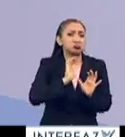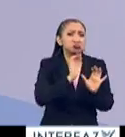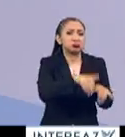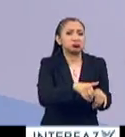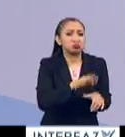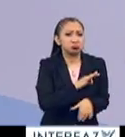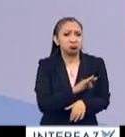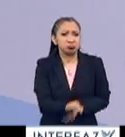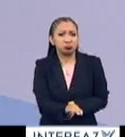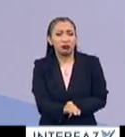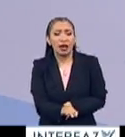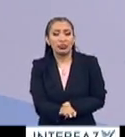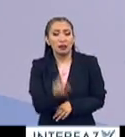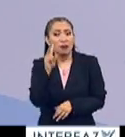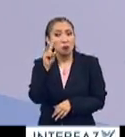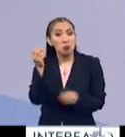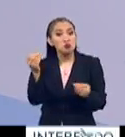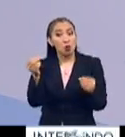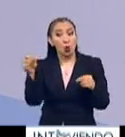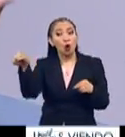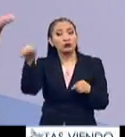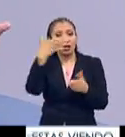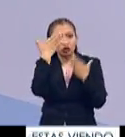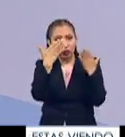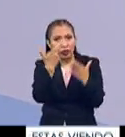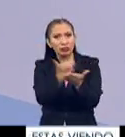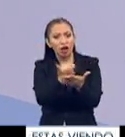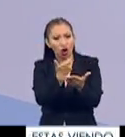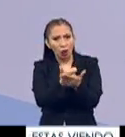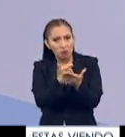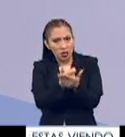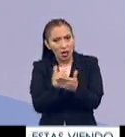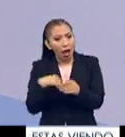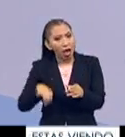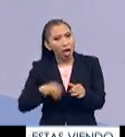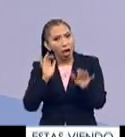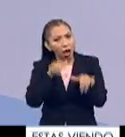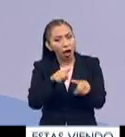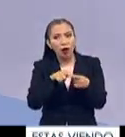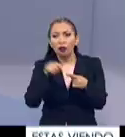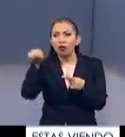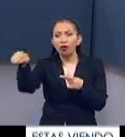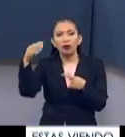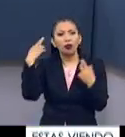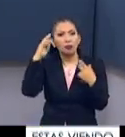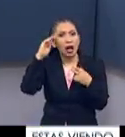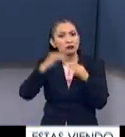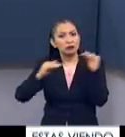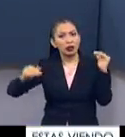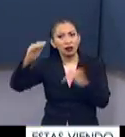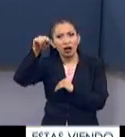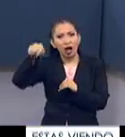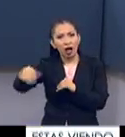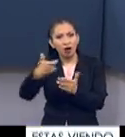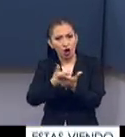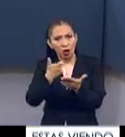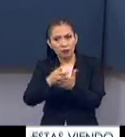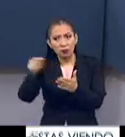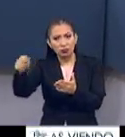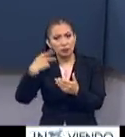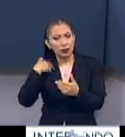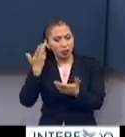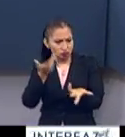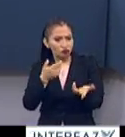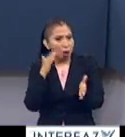bueno, vemos muchos estudiantes de economía, por ejemplo, o ya de maestrías de economía, mucha gente